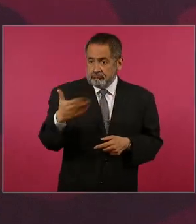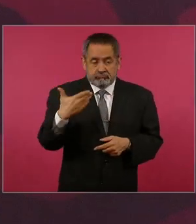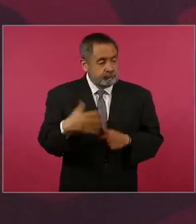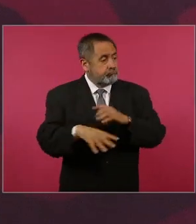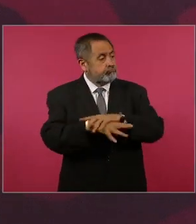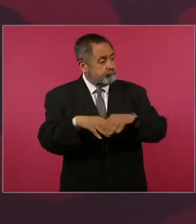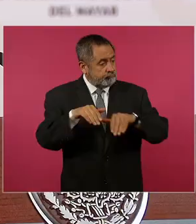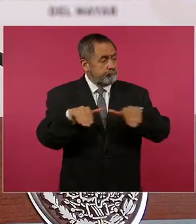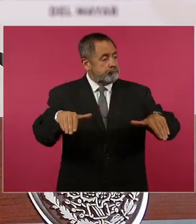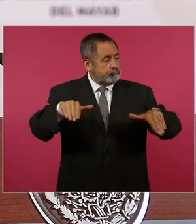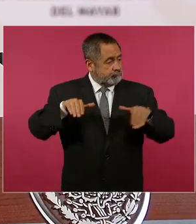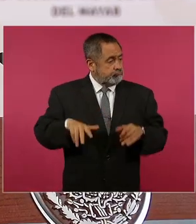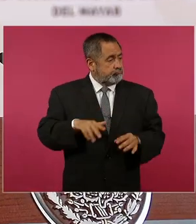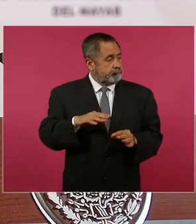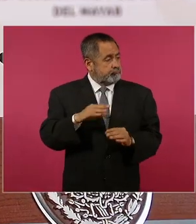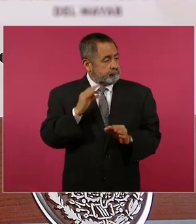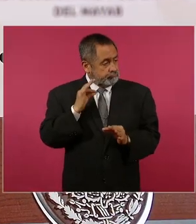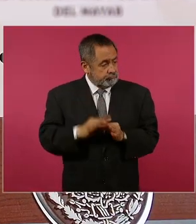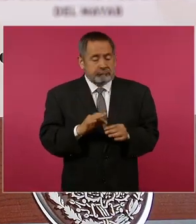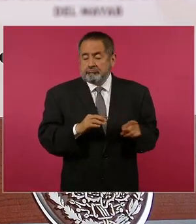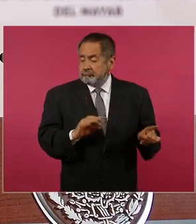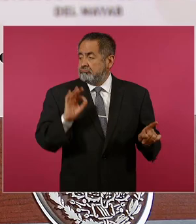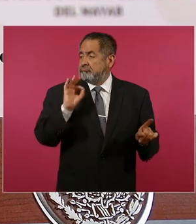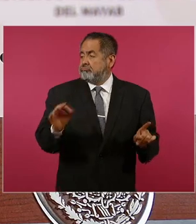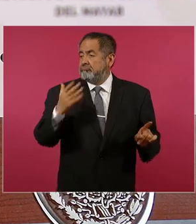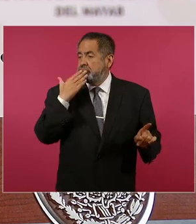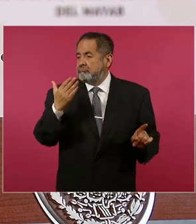verdaderamente independiente.